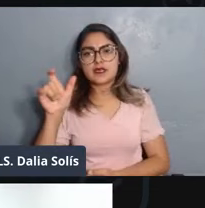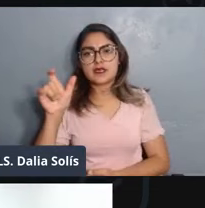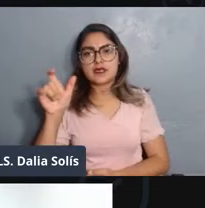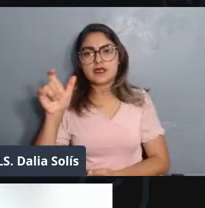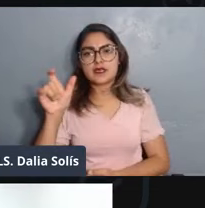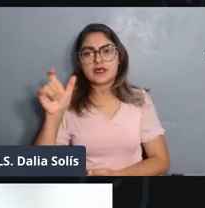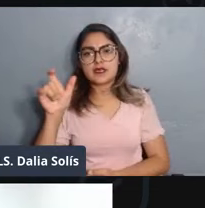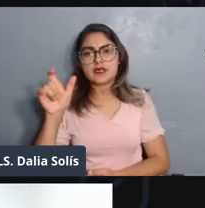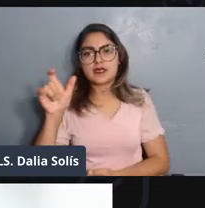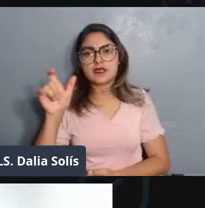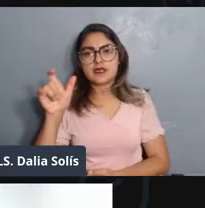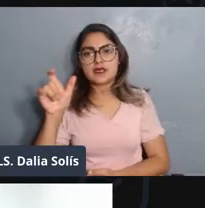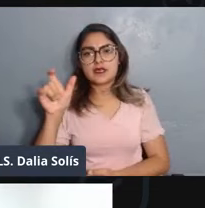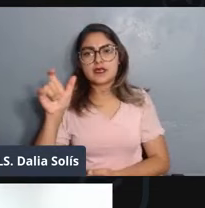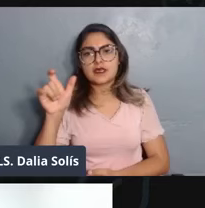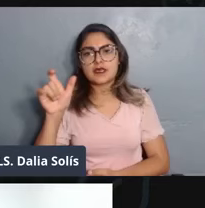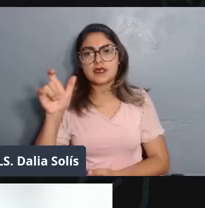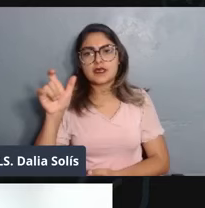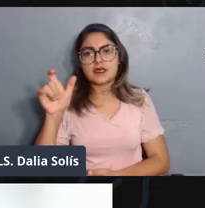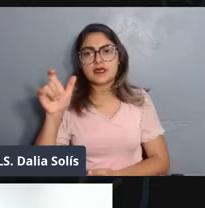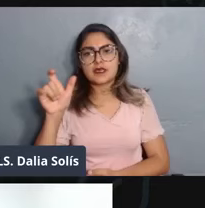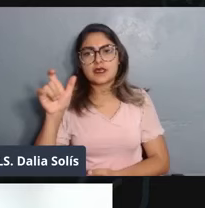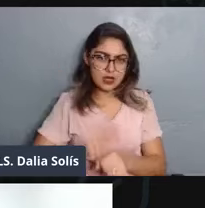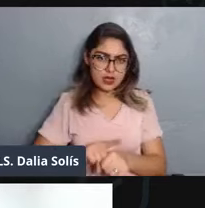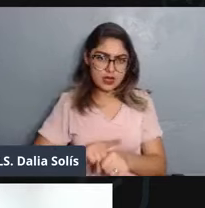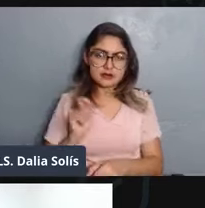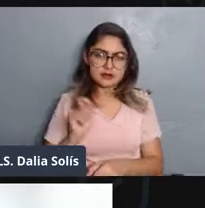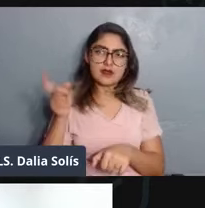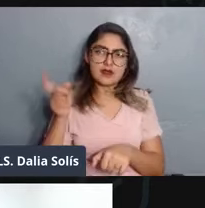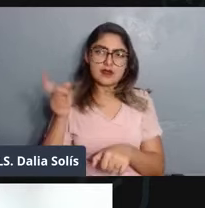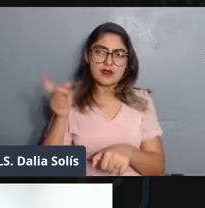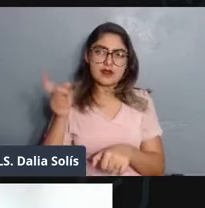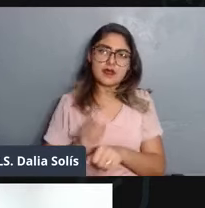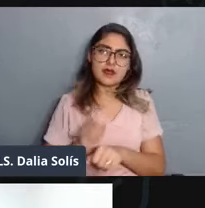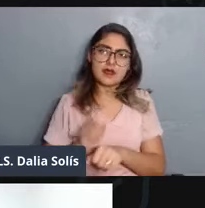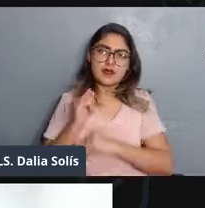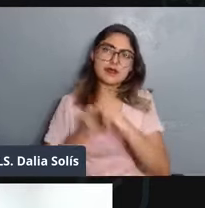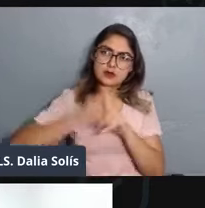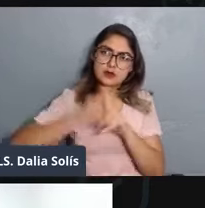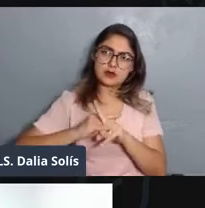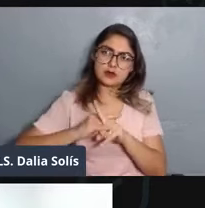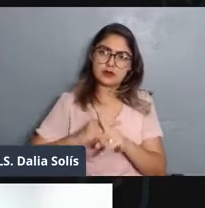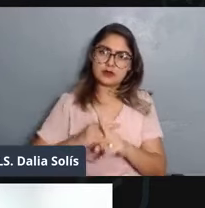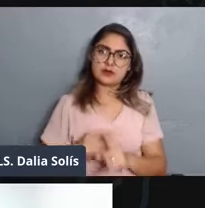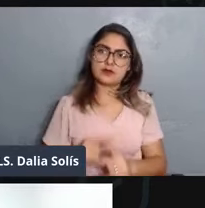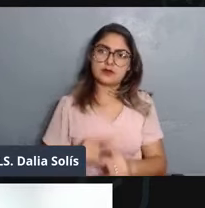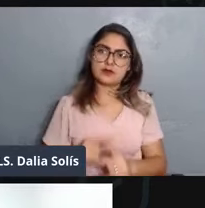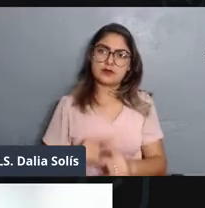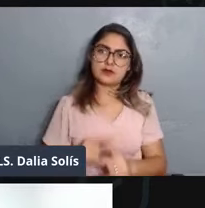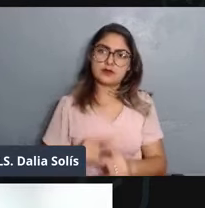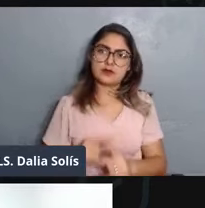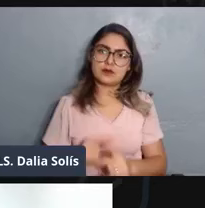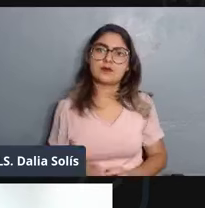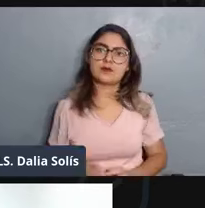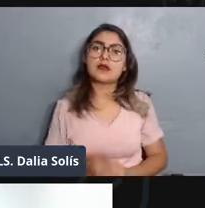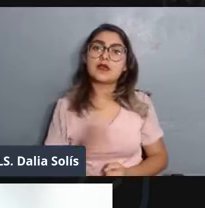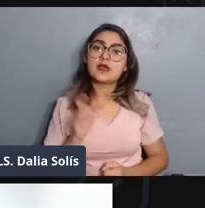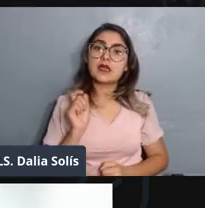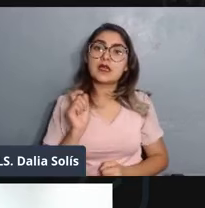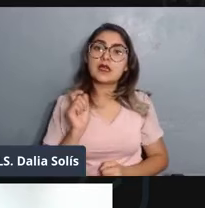del Condón. Tiene cantidad de cursos que ha tomado, entre los que se encuentran educación sexual infantil,